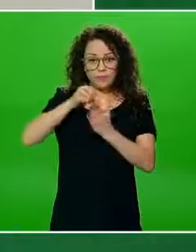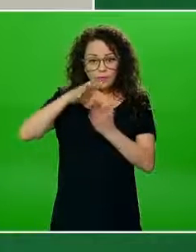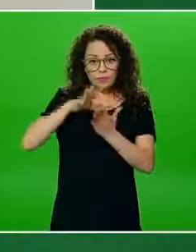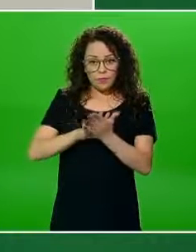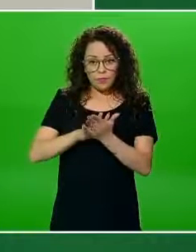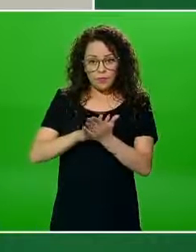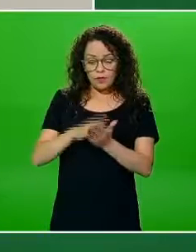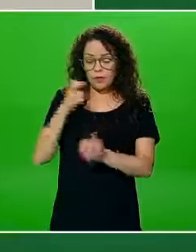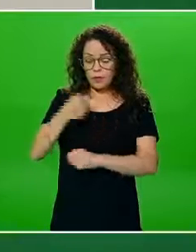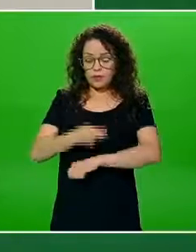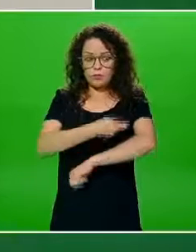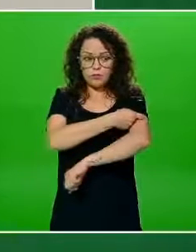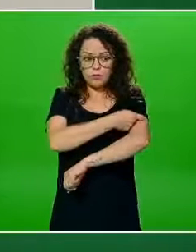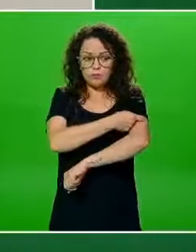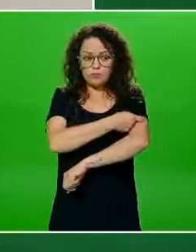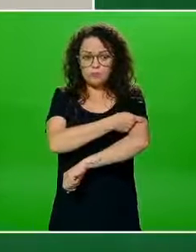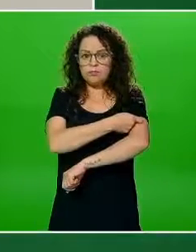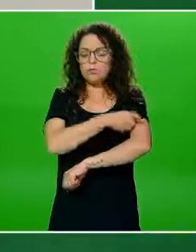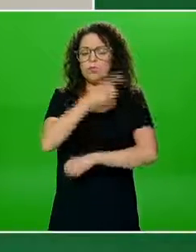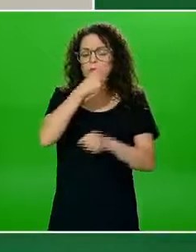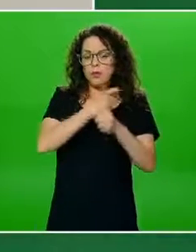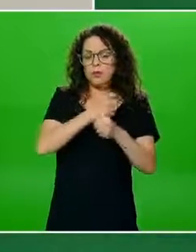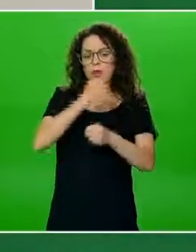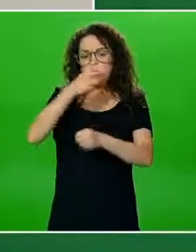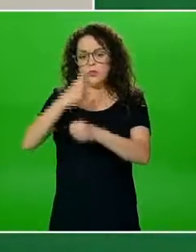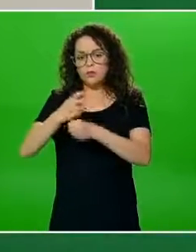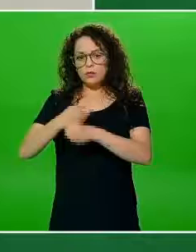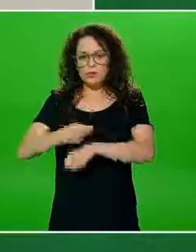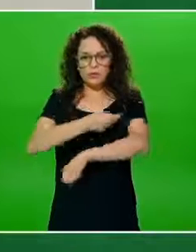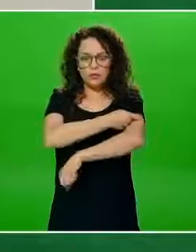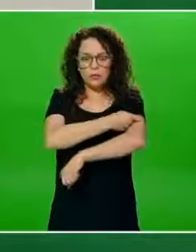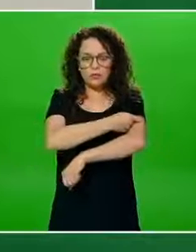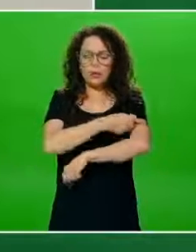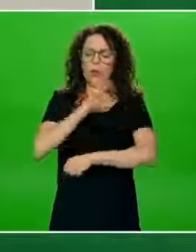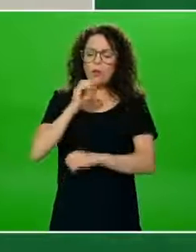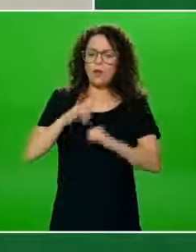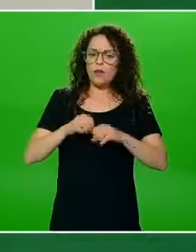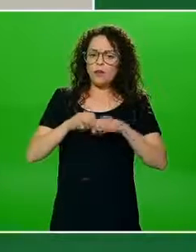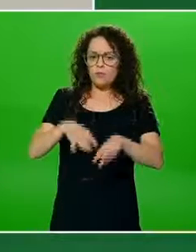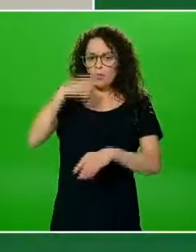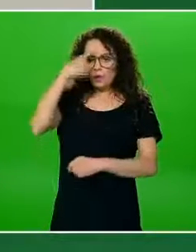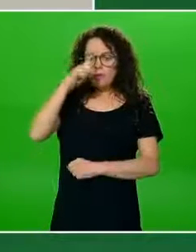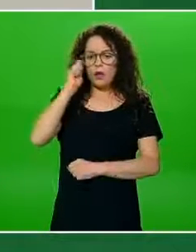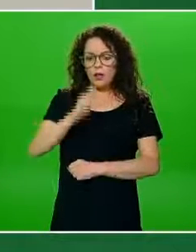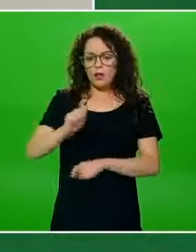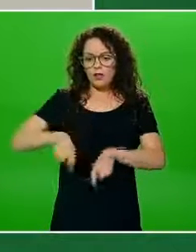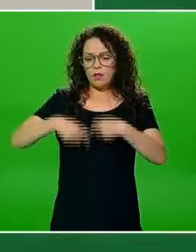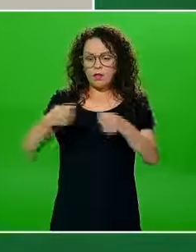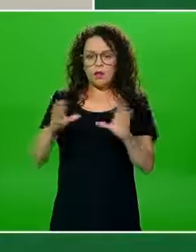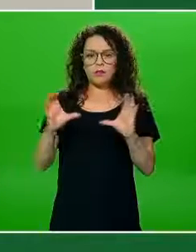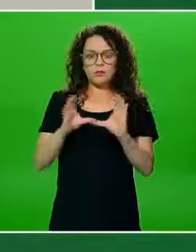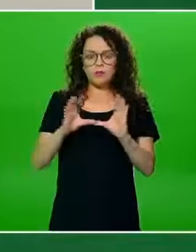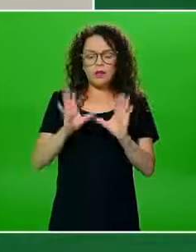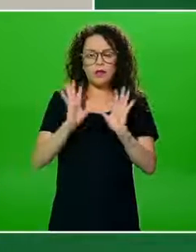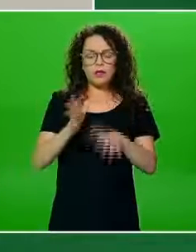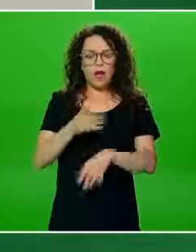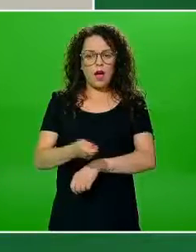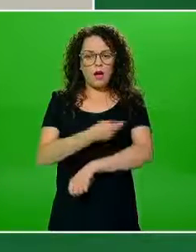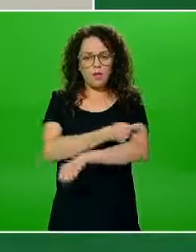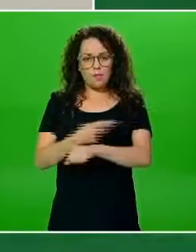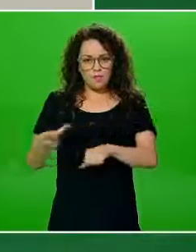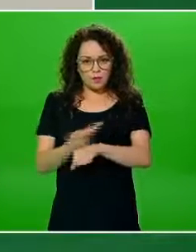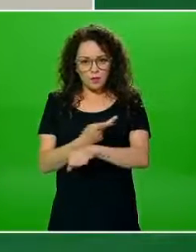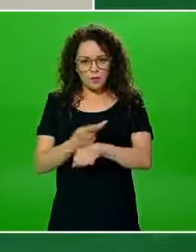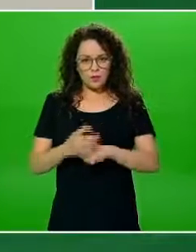aplicación de la vacuna y lo que puede ser la segunda dosis, o tener la información para la emisión del certificado de vacunación, sino también para lo que